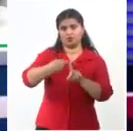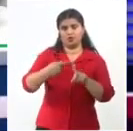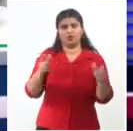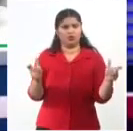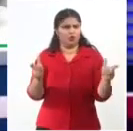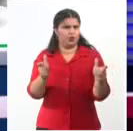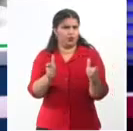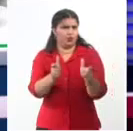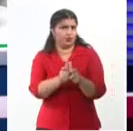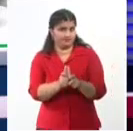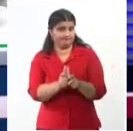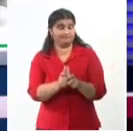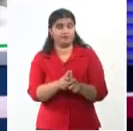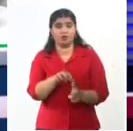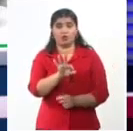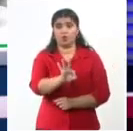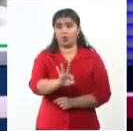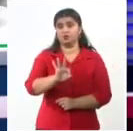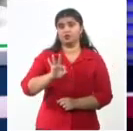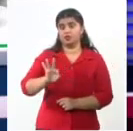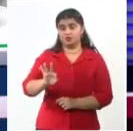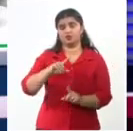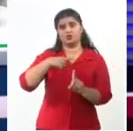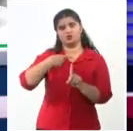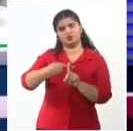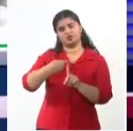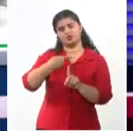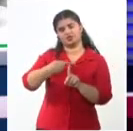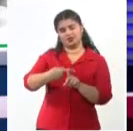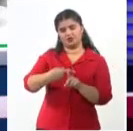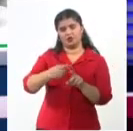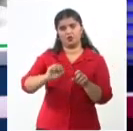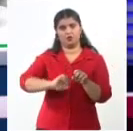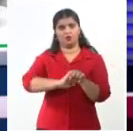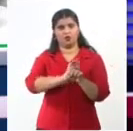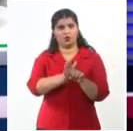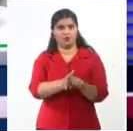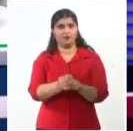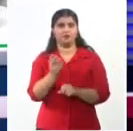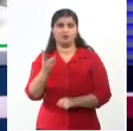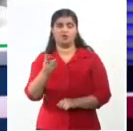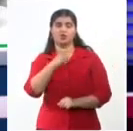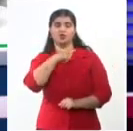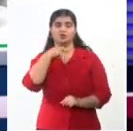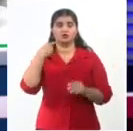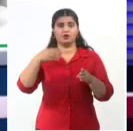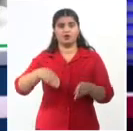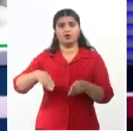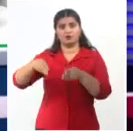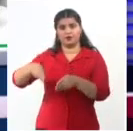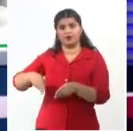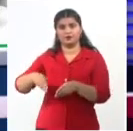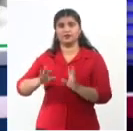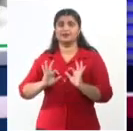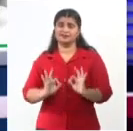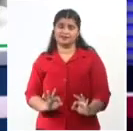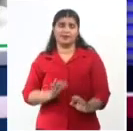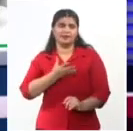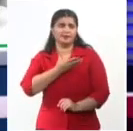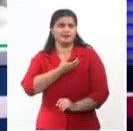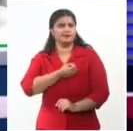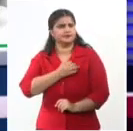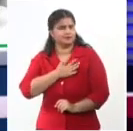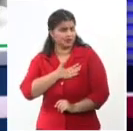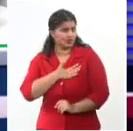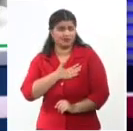una jornada, 88 casos positivos así fue. A la COVID-19 y solo 2 fallecidos. Digo 2, siempre es triste el dato,